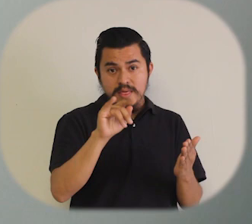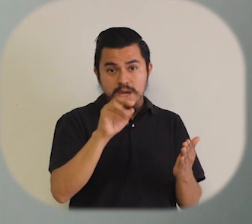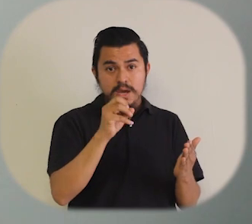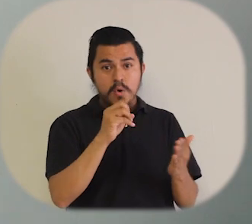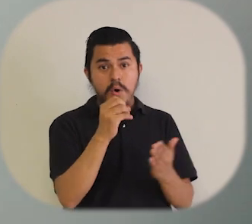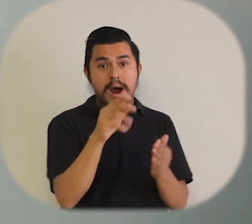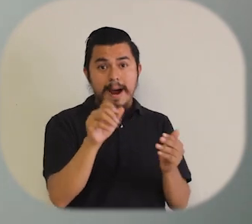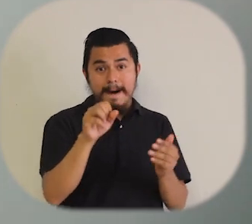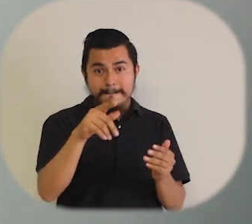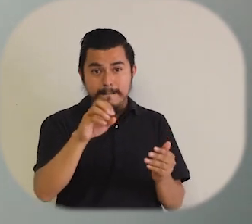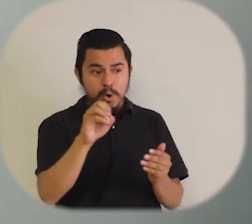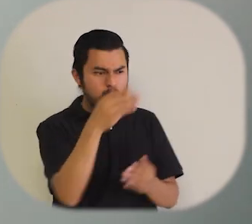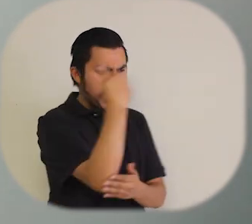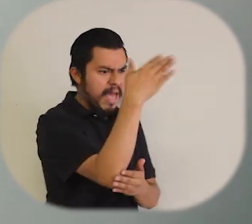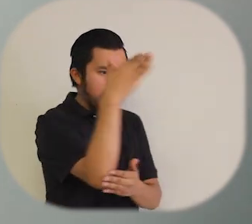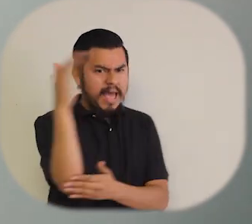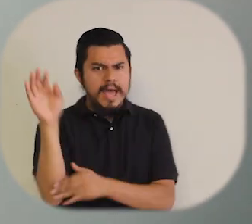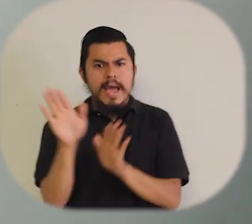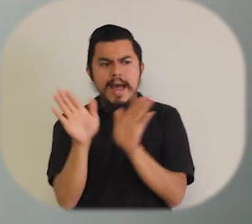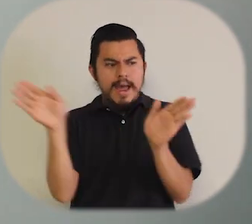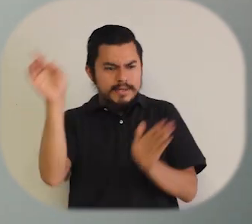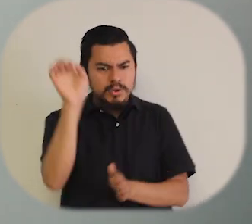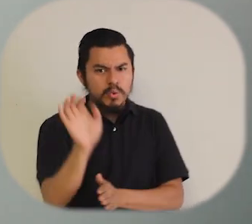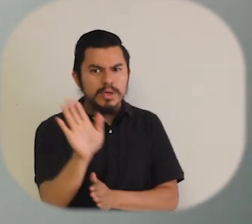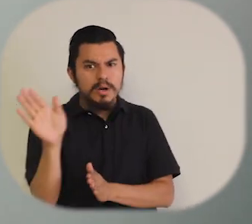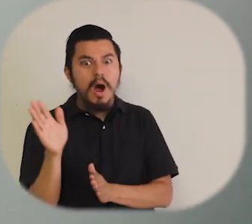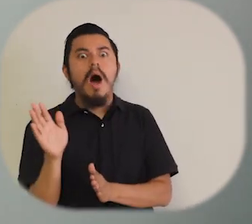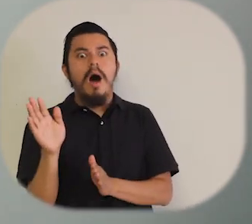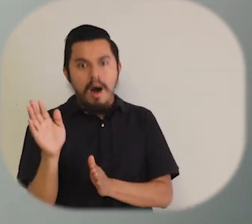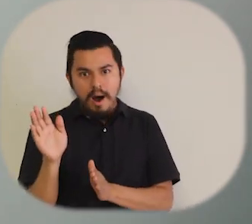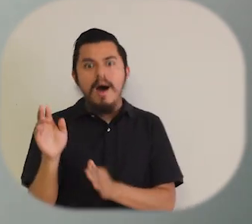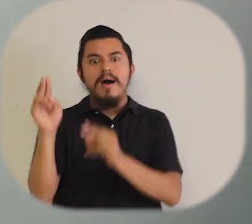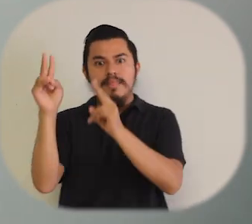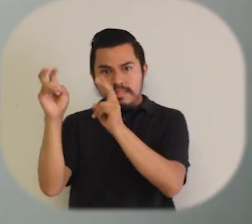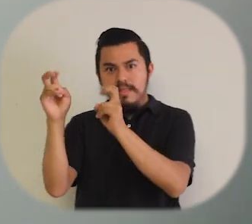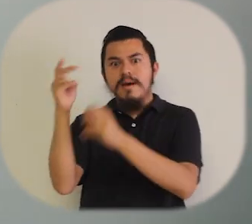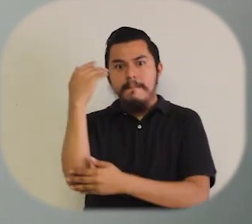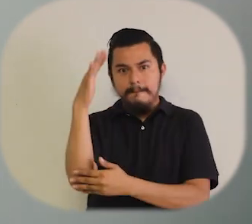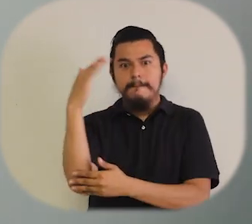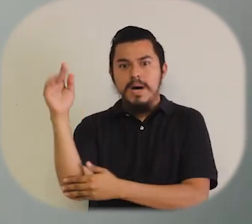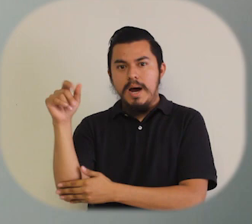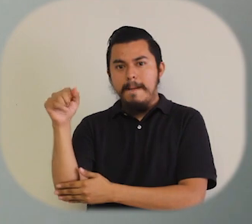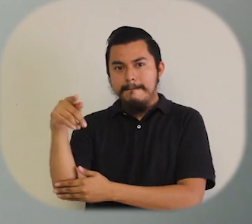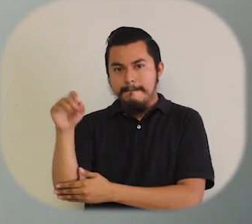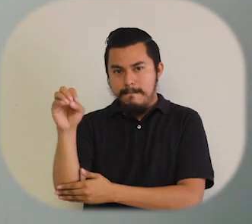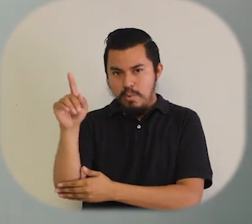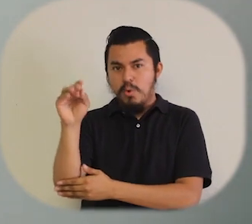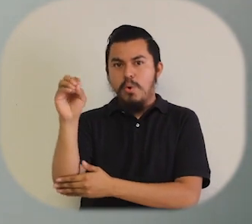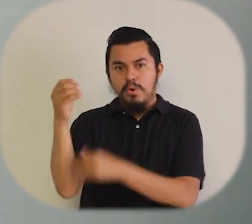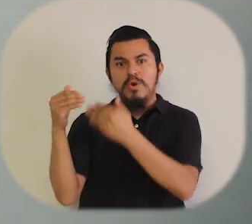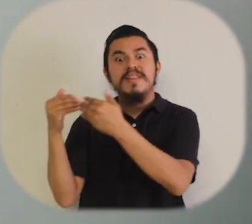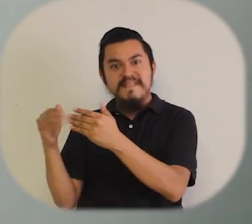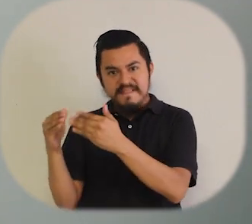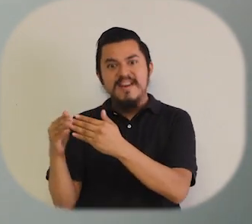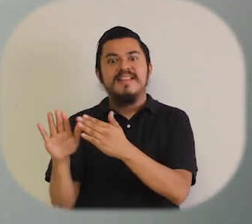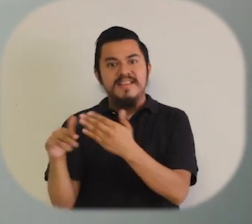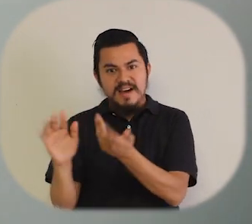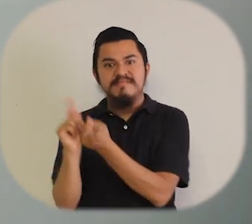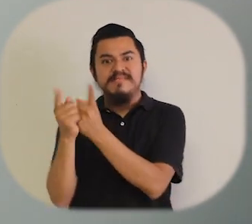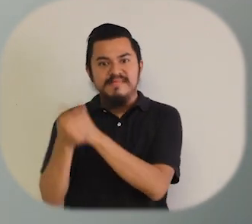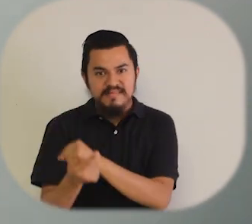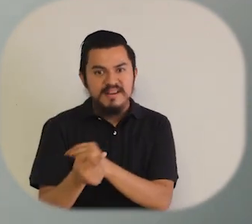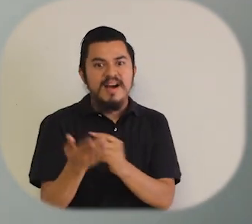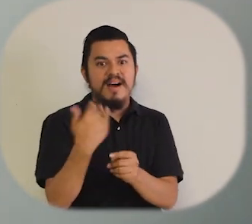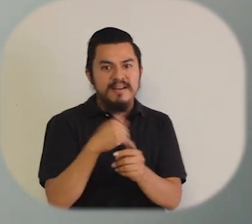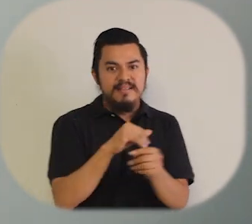Cristo. Así había cambiado la vida de Apolos. Priscila y Aquila, que eran los discípulos del apóstol